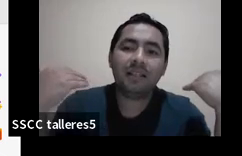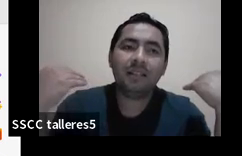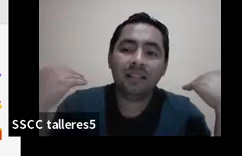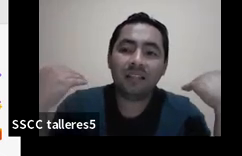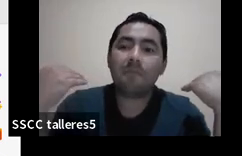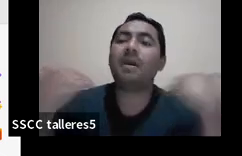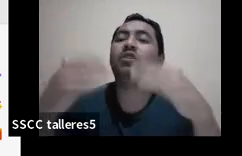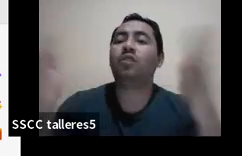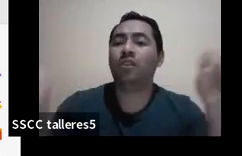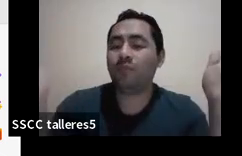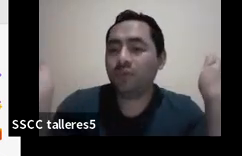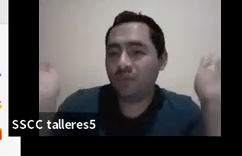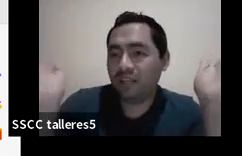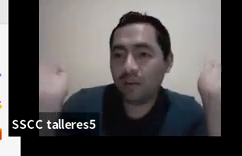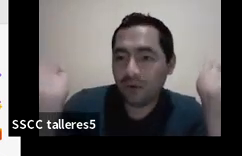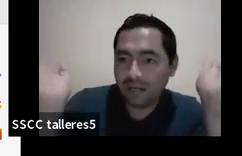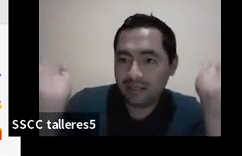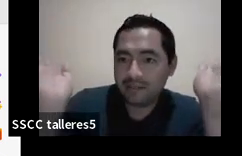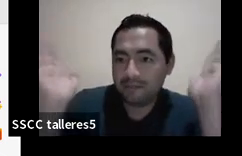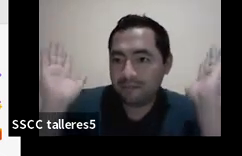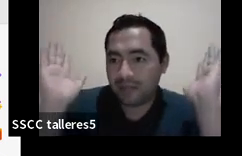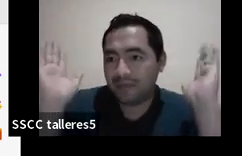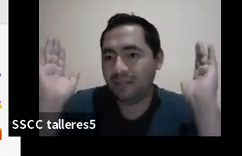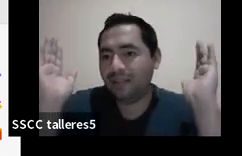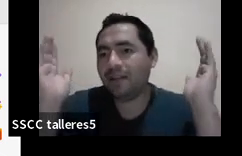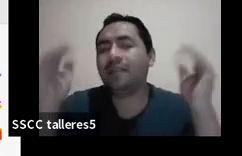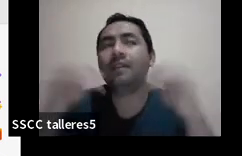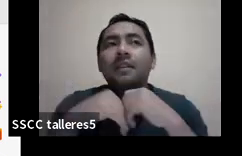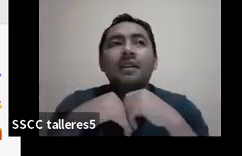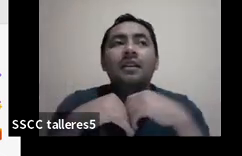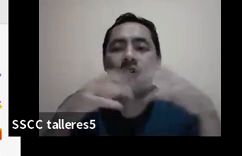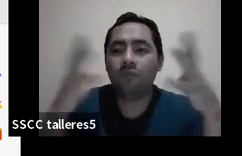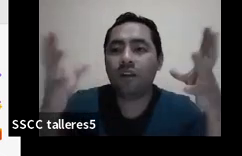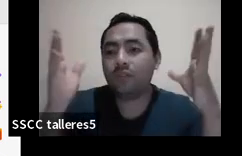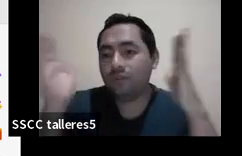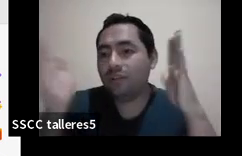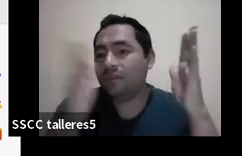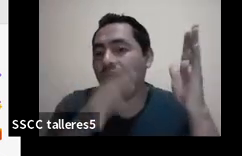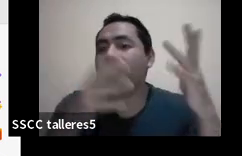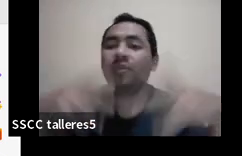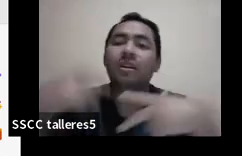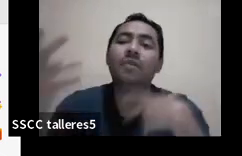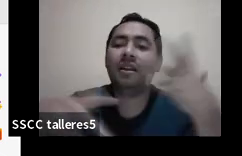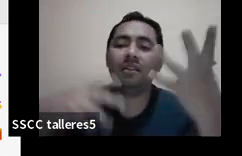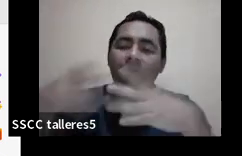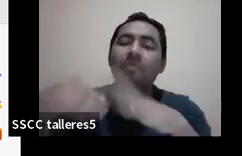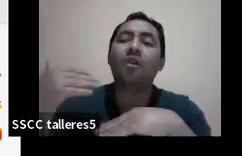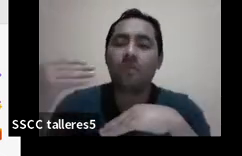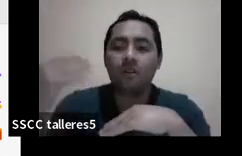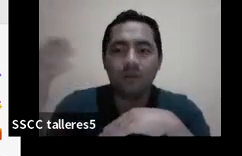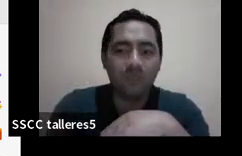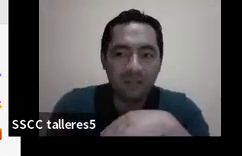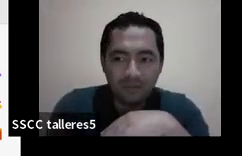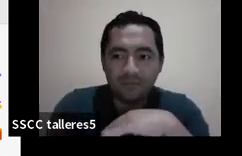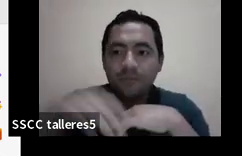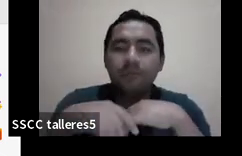permitir tener mayores oportunidades laborales. Ya, esa es la realidad. Con un cartón tienes mayores oportunidades laborales y una